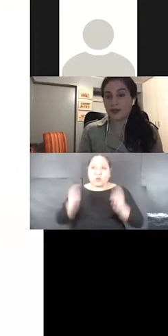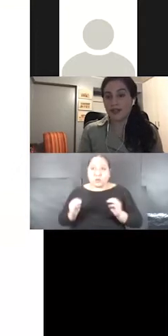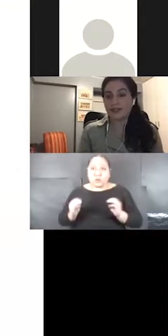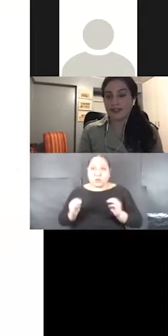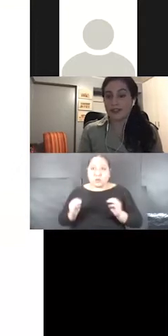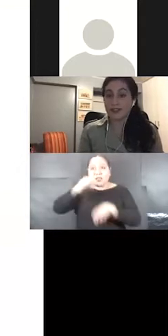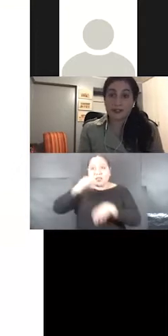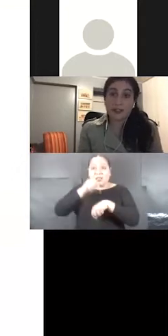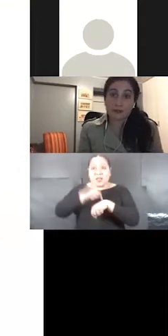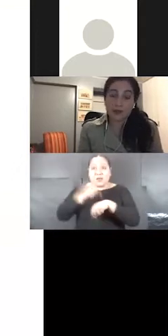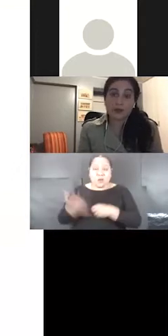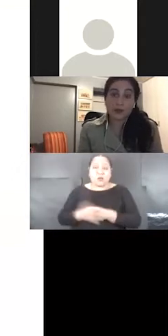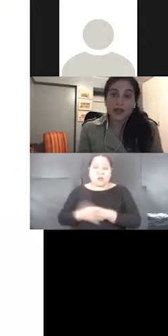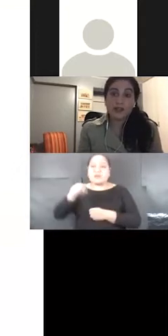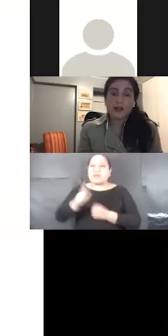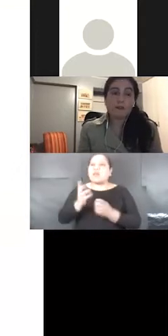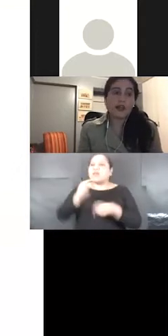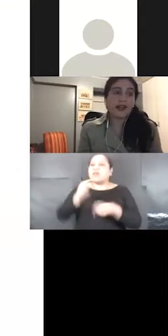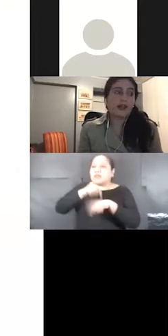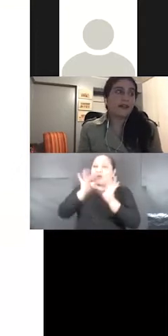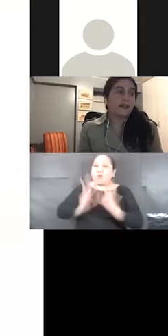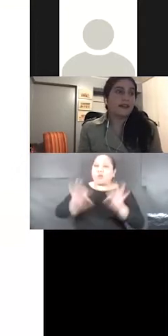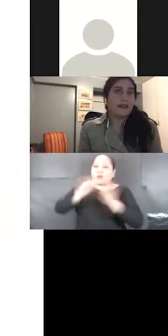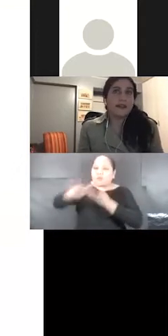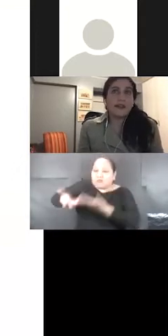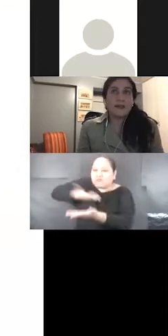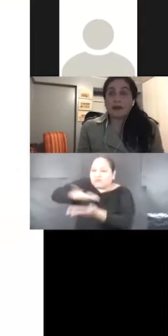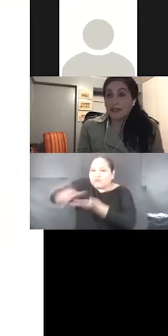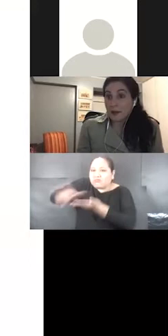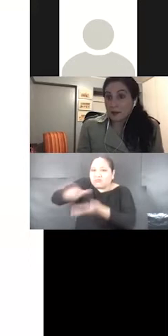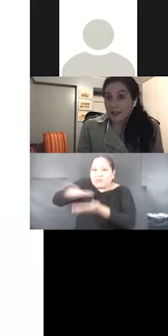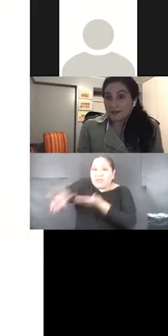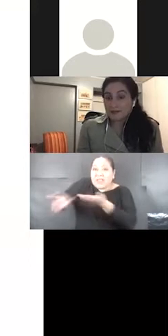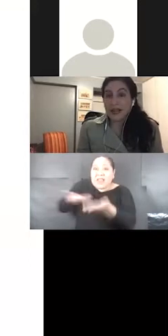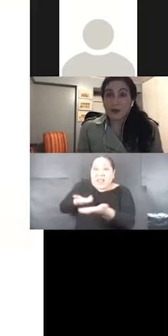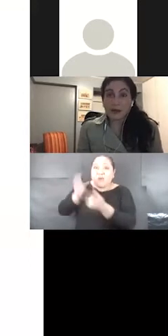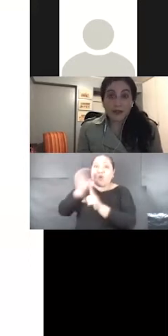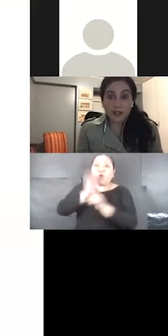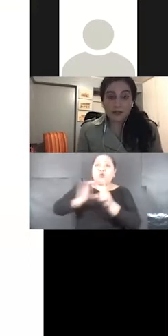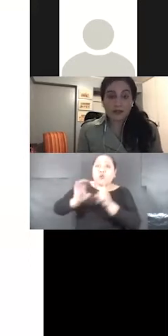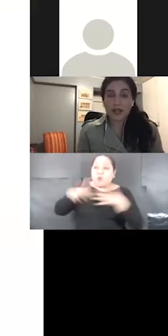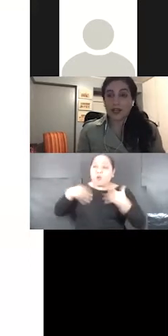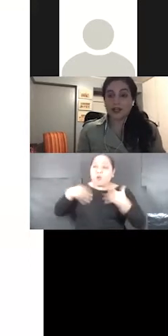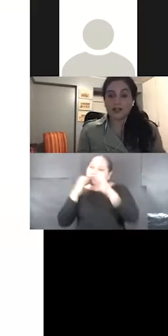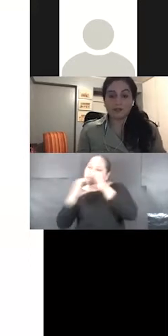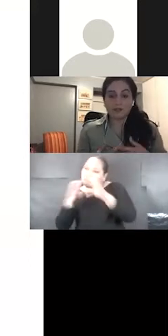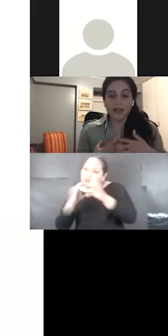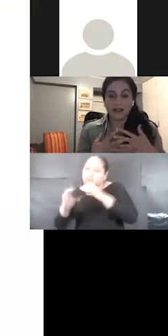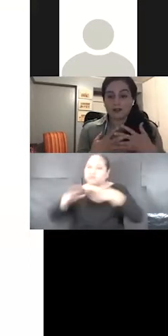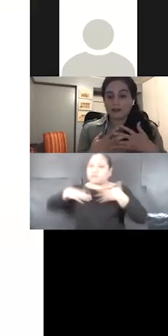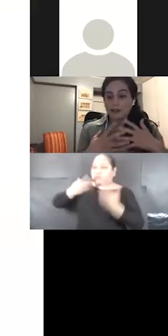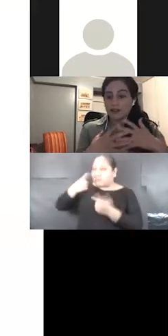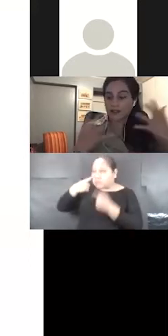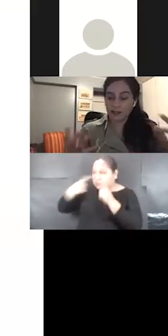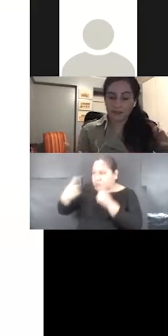espacio para tener ese intercambio cultural, para dialogar, para conocernos,